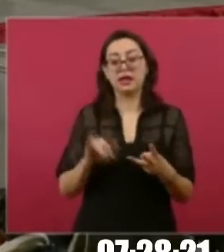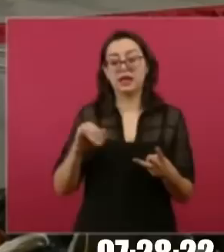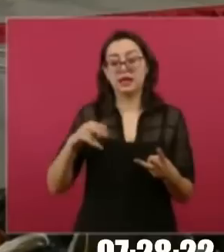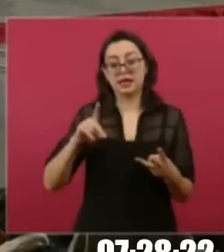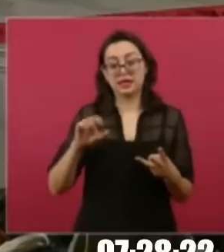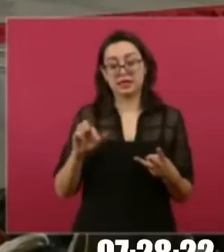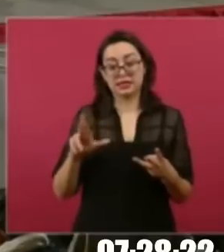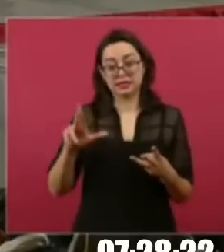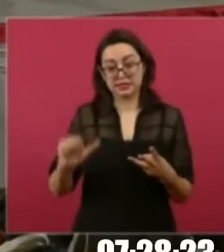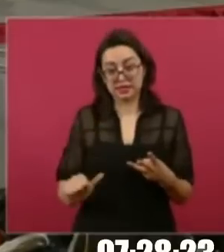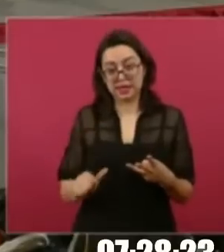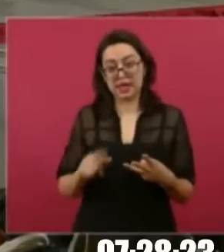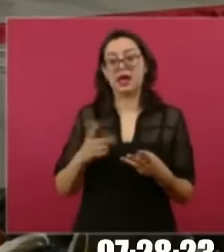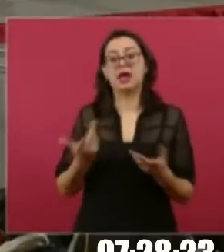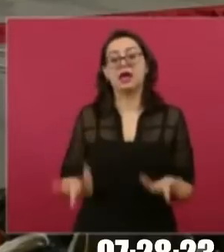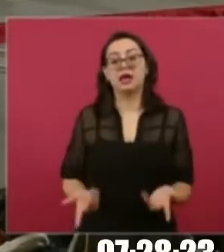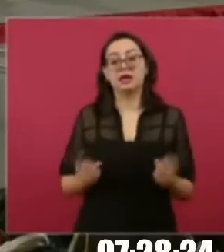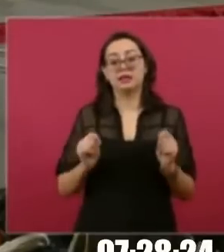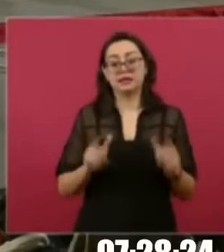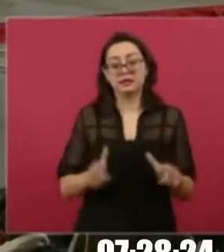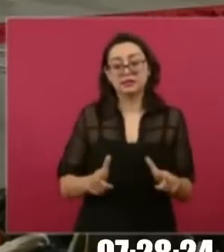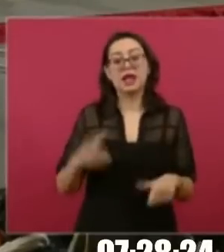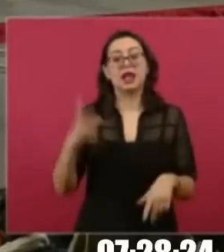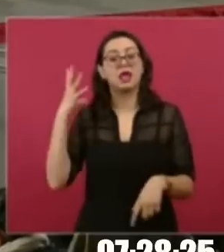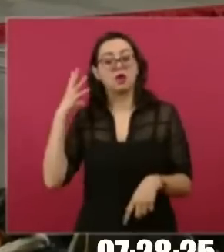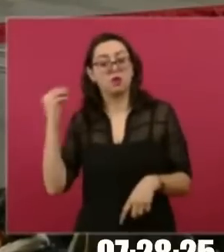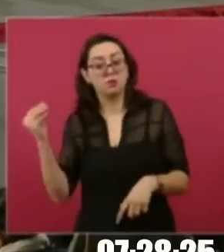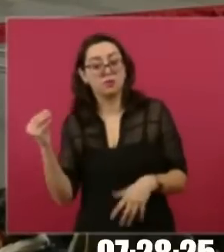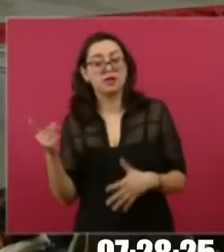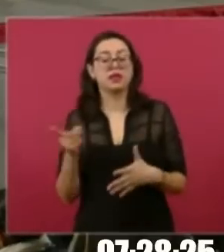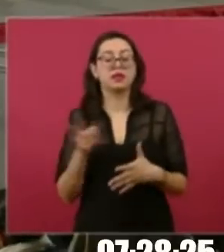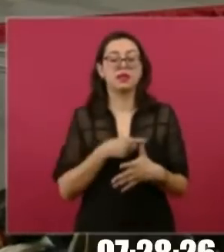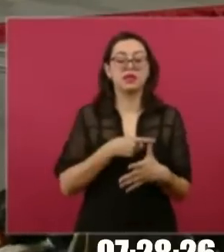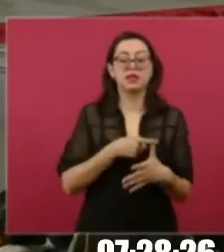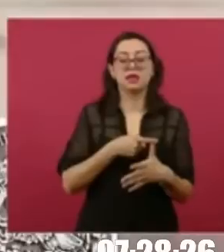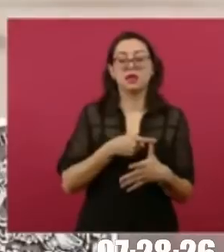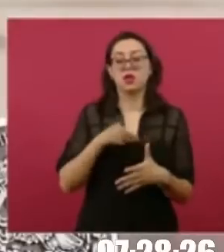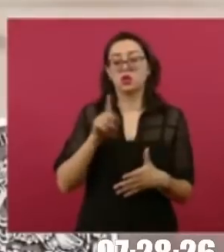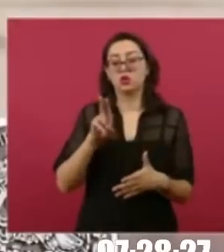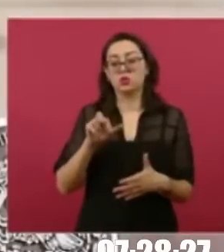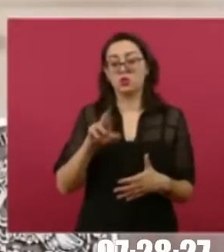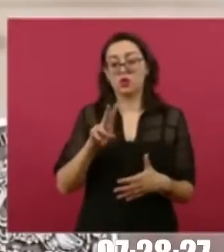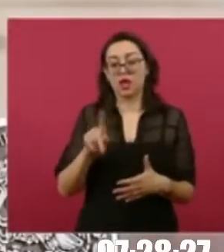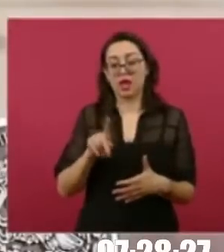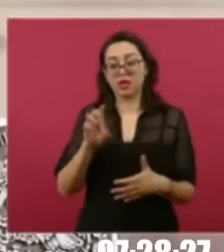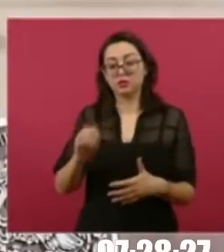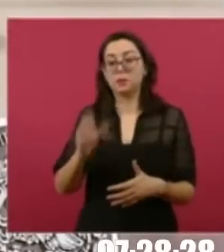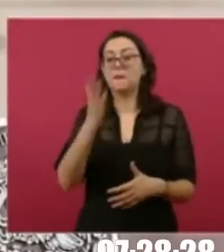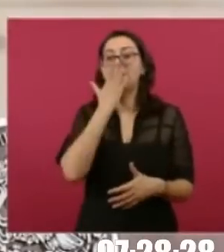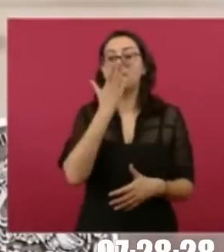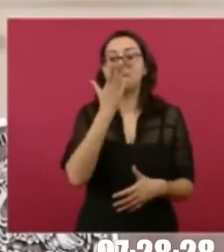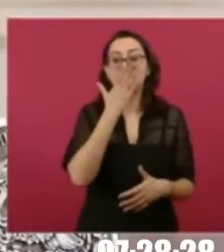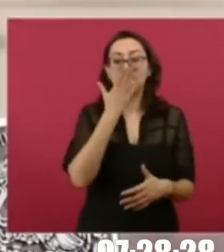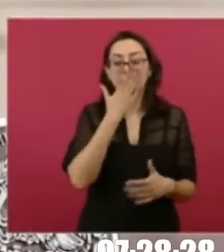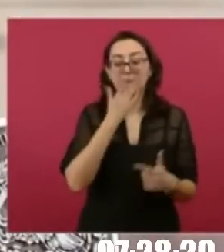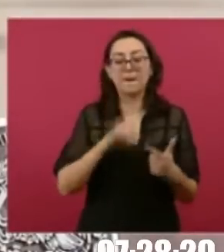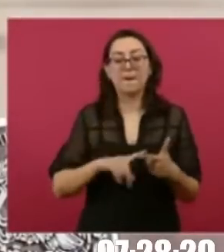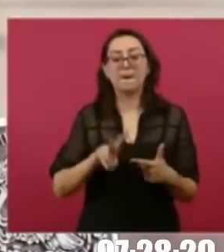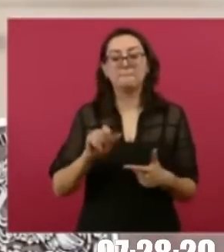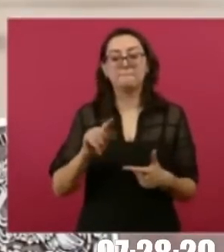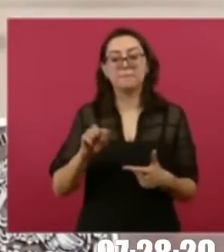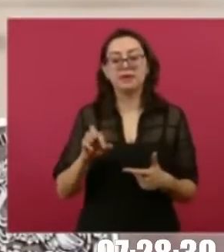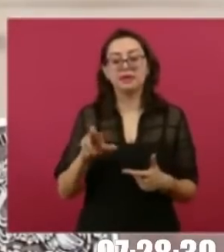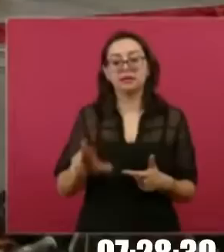vizcaíno de de Colima al gobernador Alfonso durazo de Sonora el gobernador Víctor Manuel